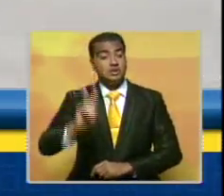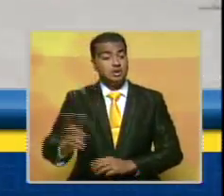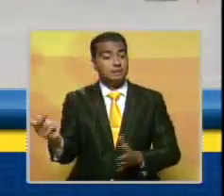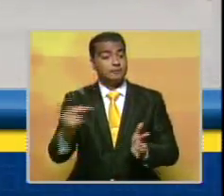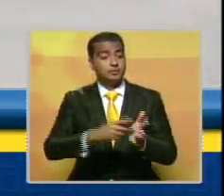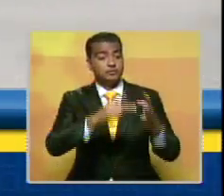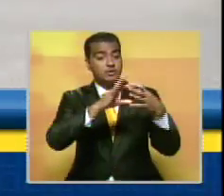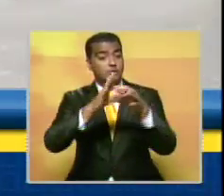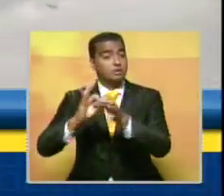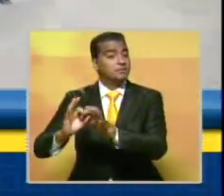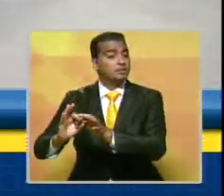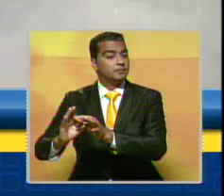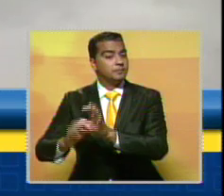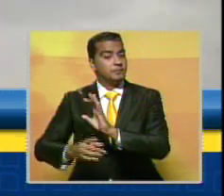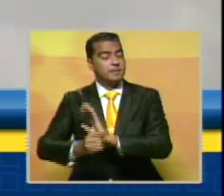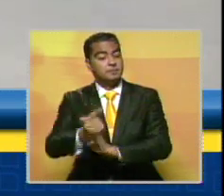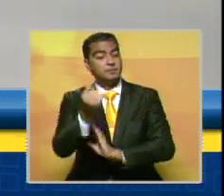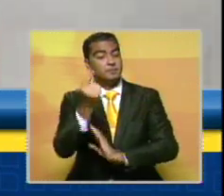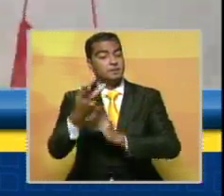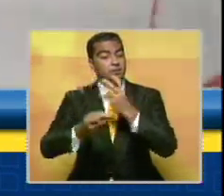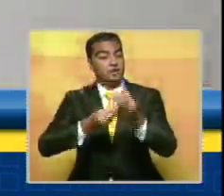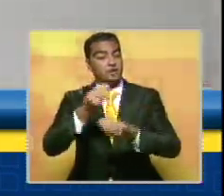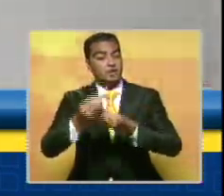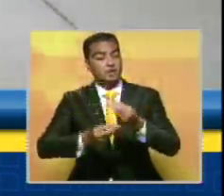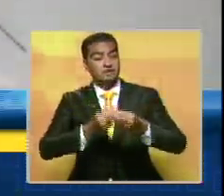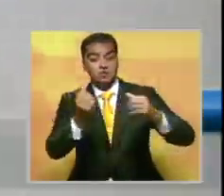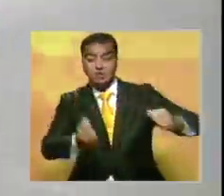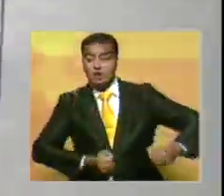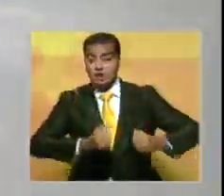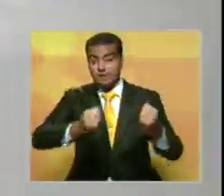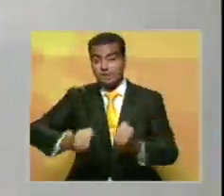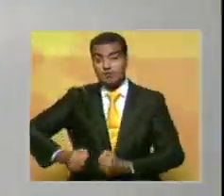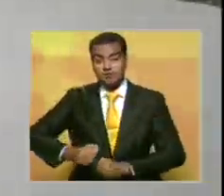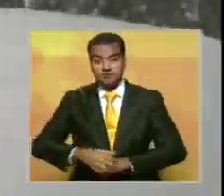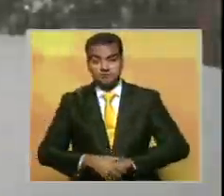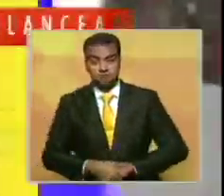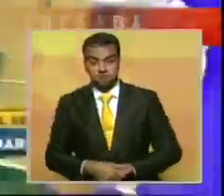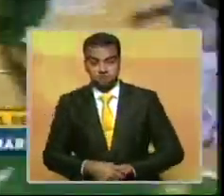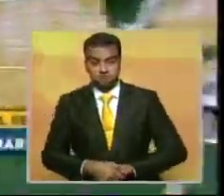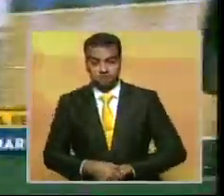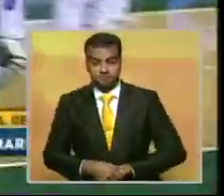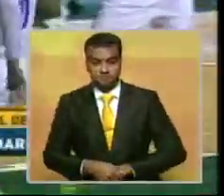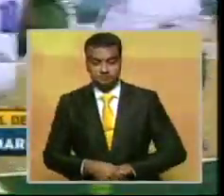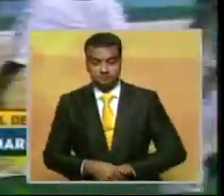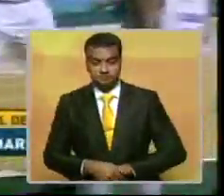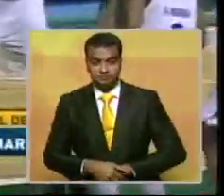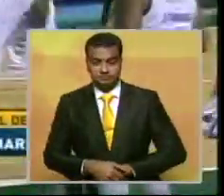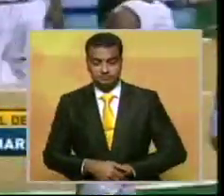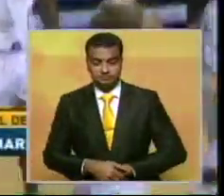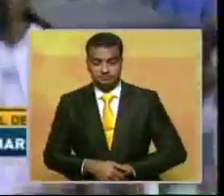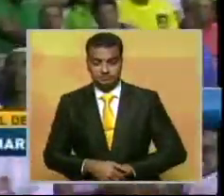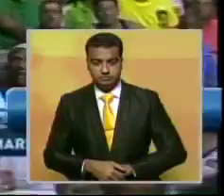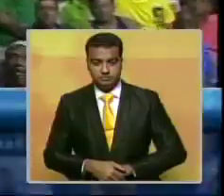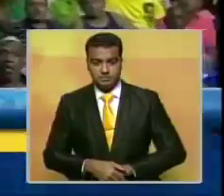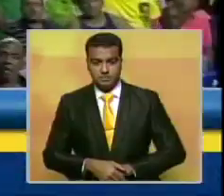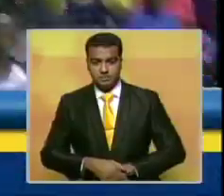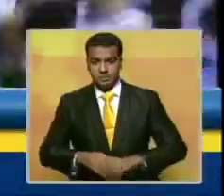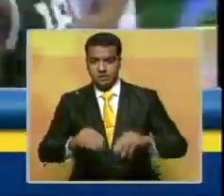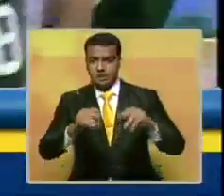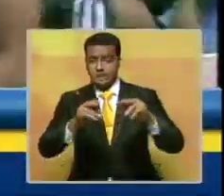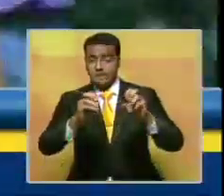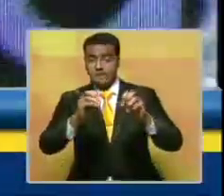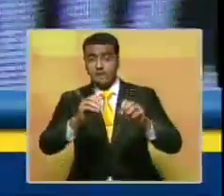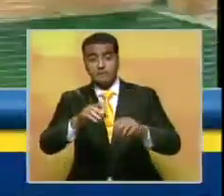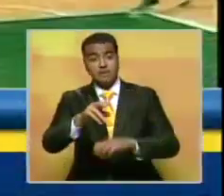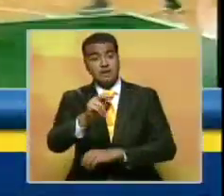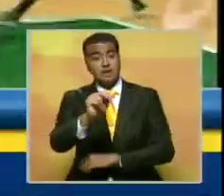Juegos Olímpicos de Invierno y el primero que lo hace en una prueba en nieve. Bueno, y seguimos con el mejor baloncesto del mundo, el de